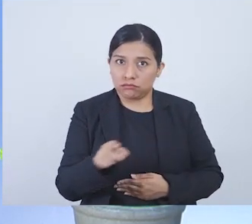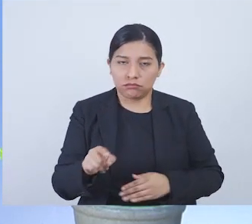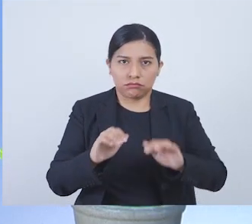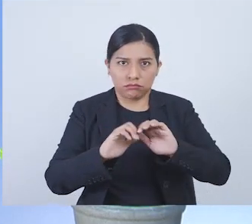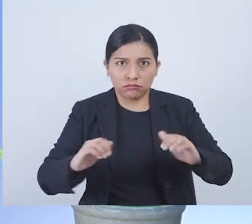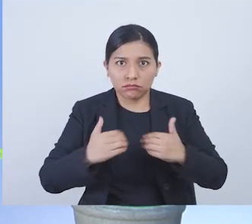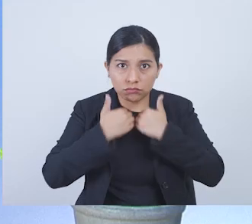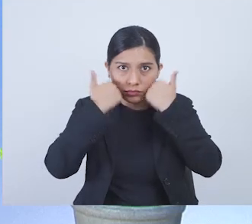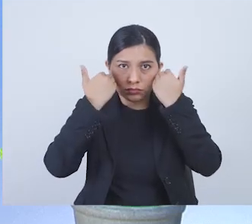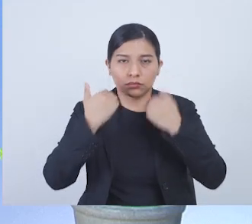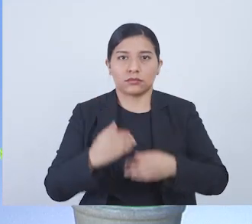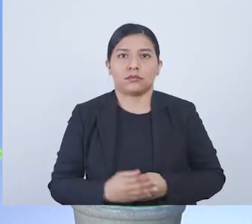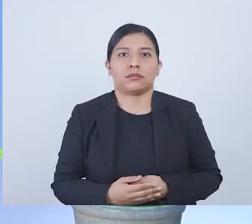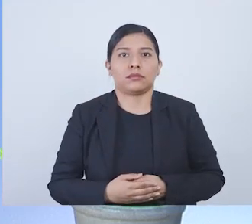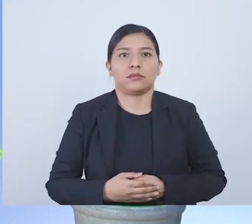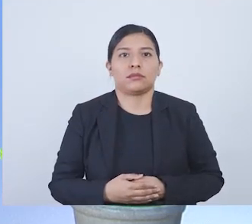jóvenes.